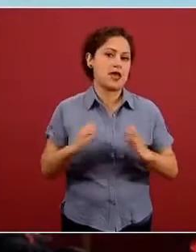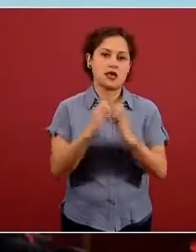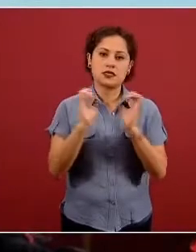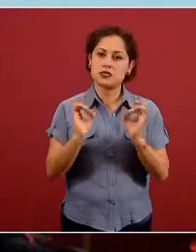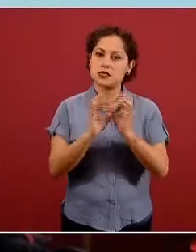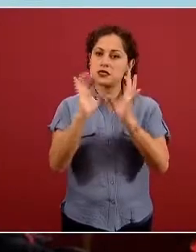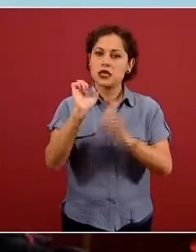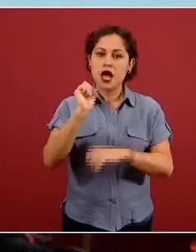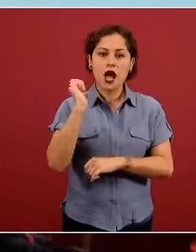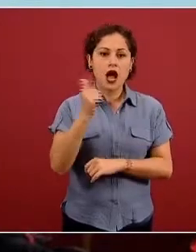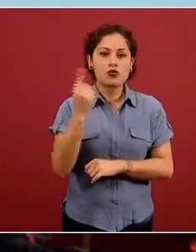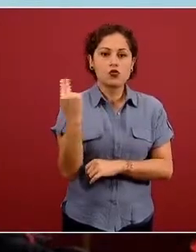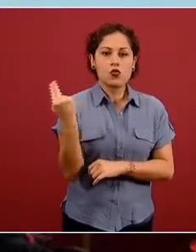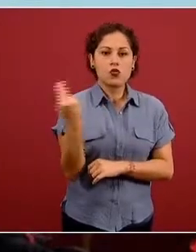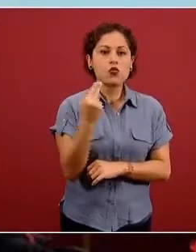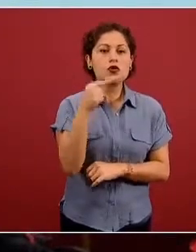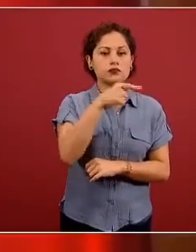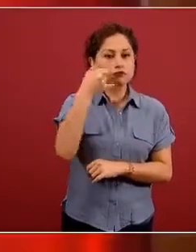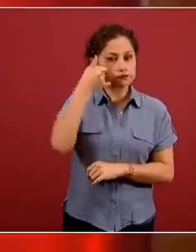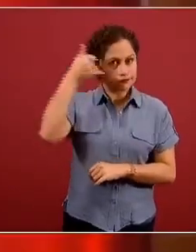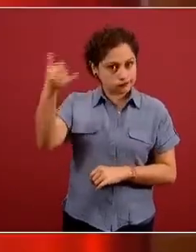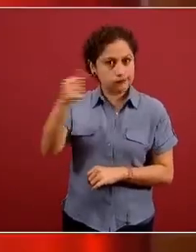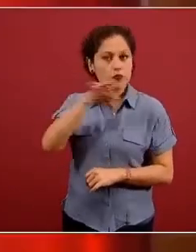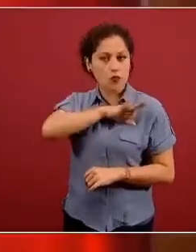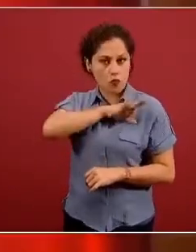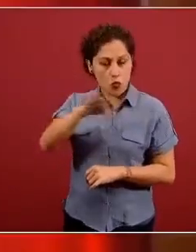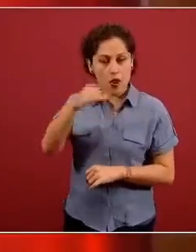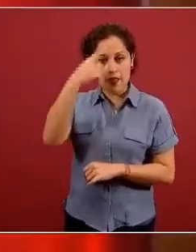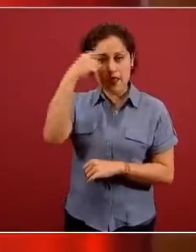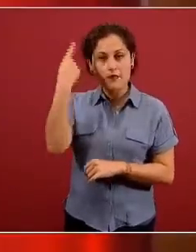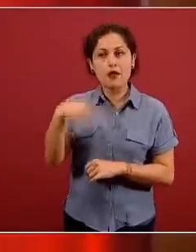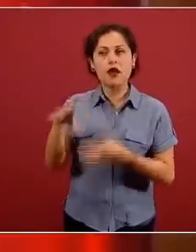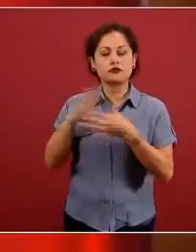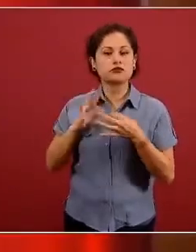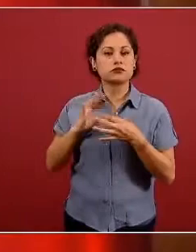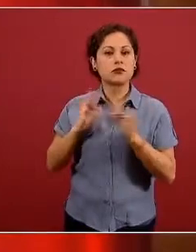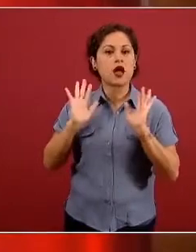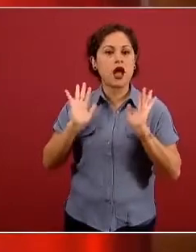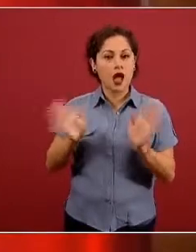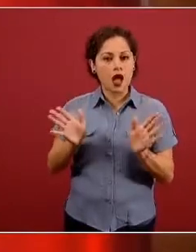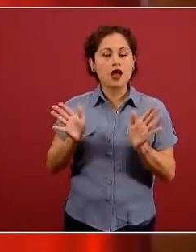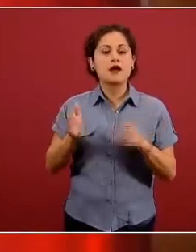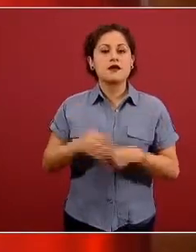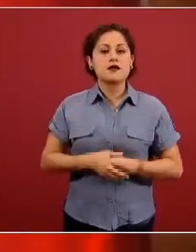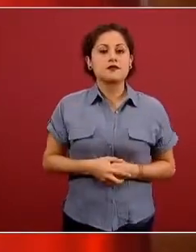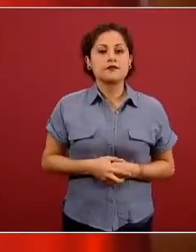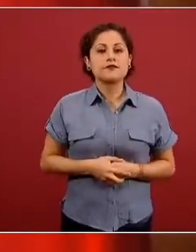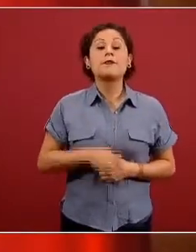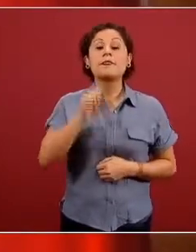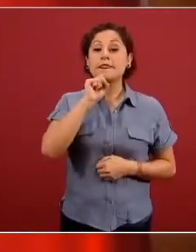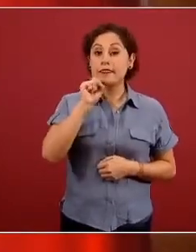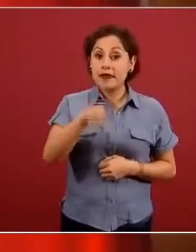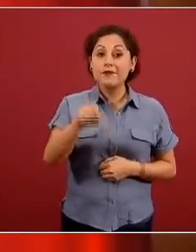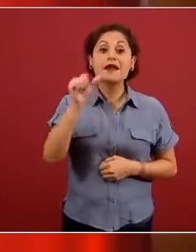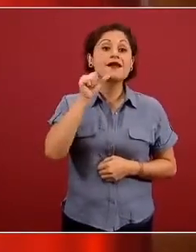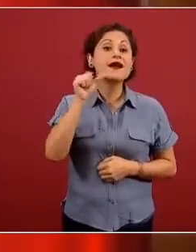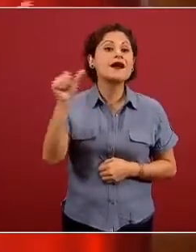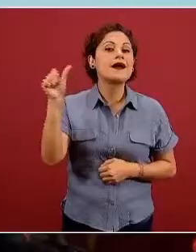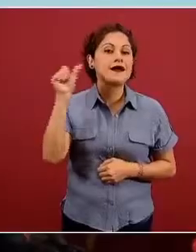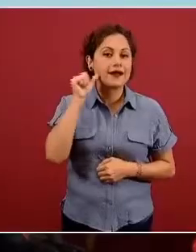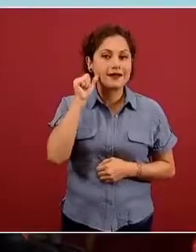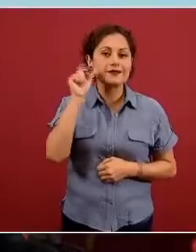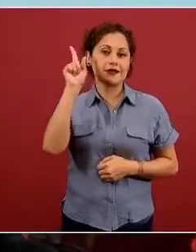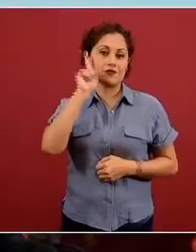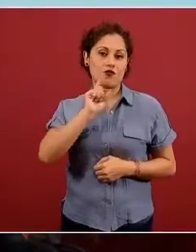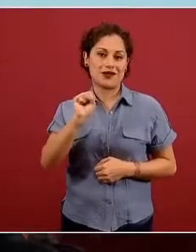una necesidad de información y asesoría urgentes, y también, ya desde ayer, su sana distancia a través